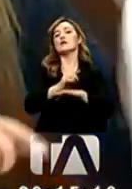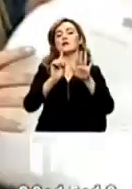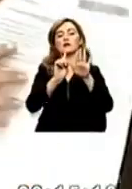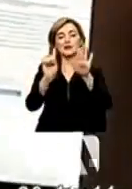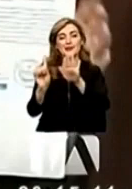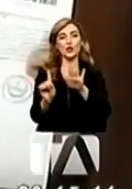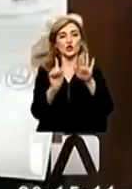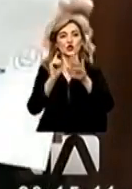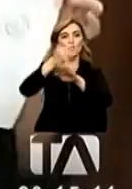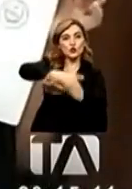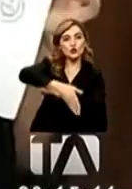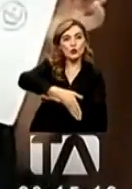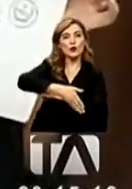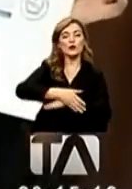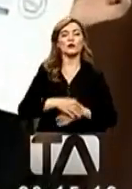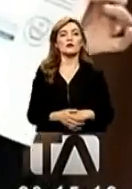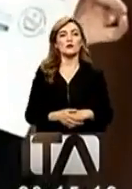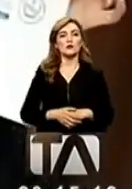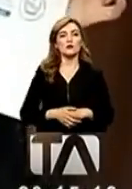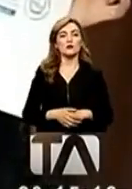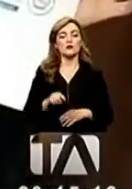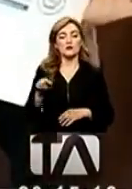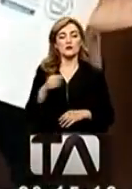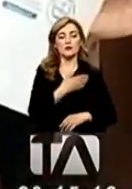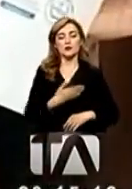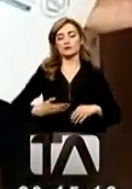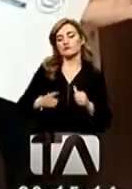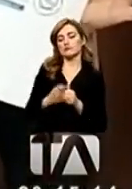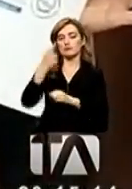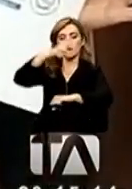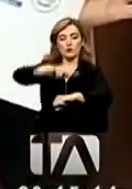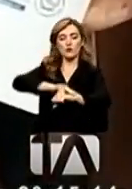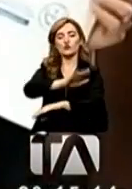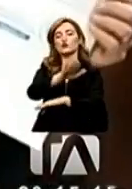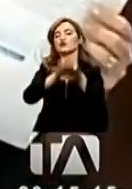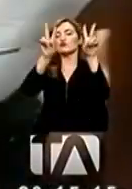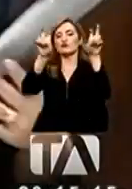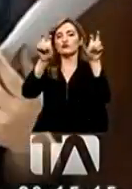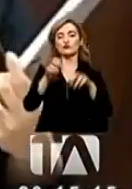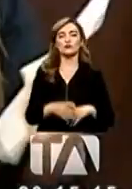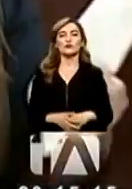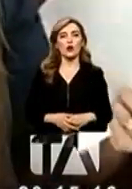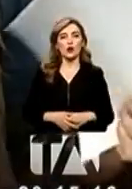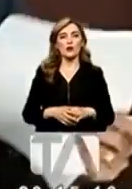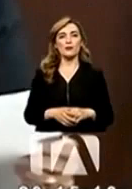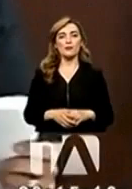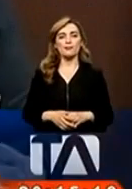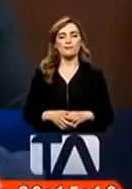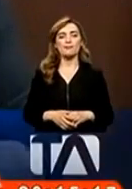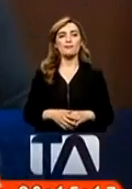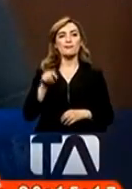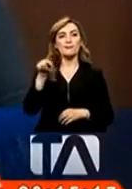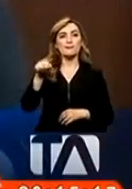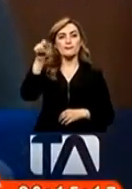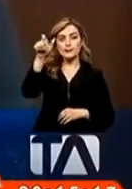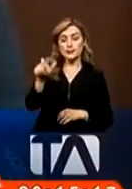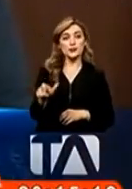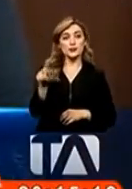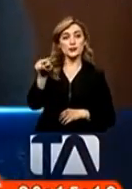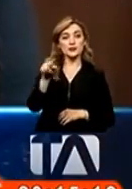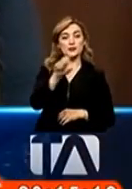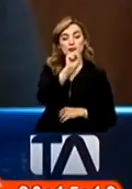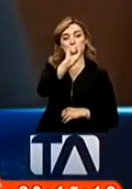la vicepresidenta María Alejandra Vicuña se pronunció por primera vez sobre el tema. El señor Sagbay, desde septiembre del